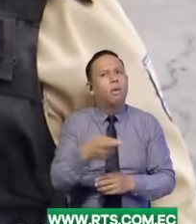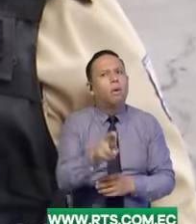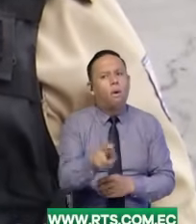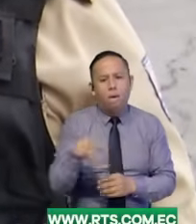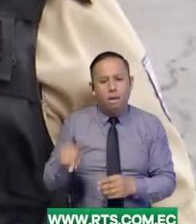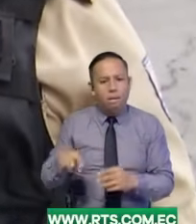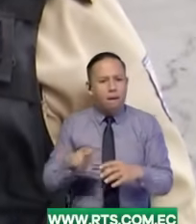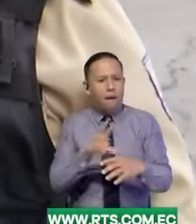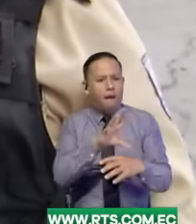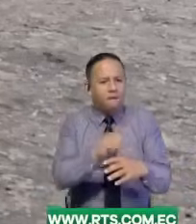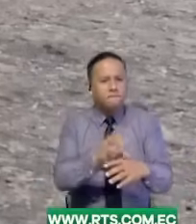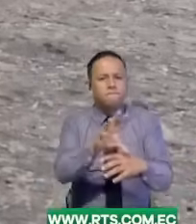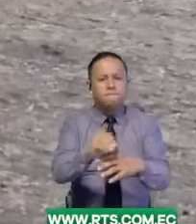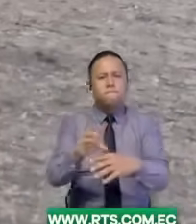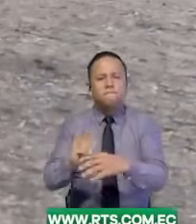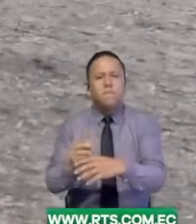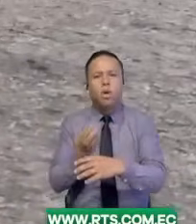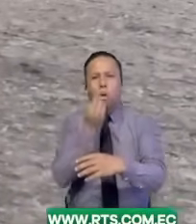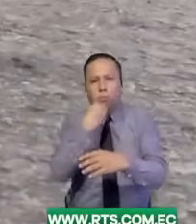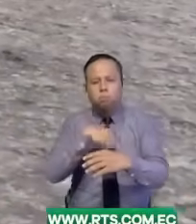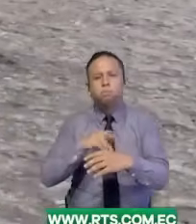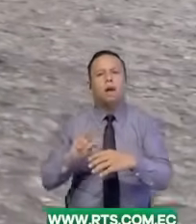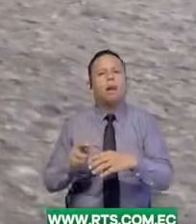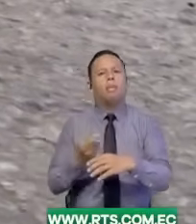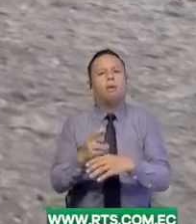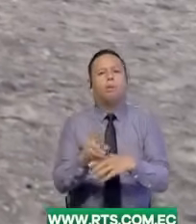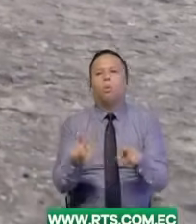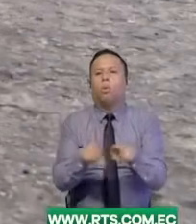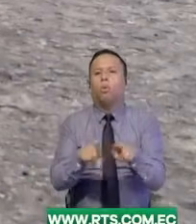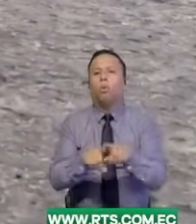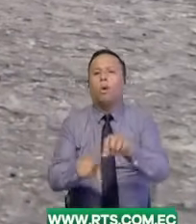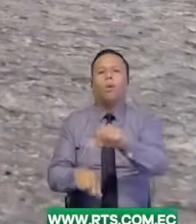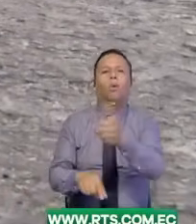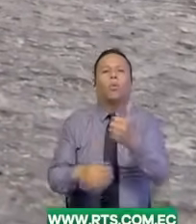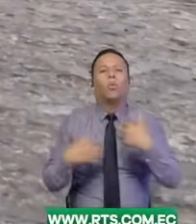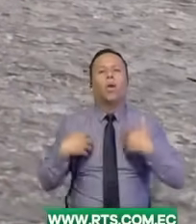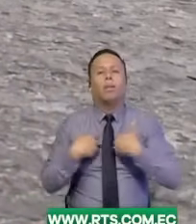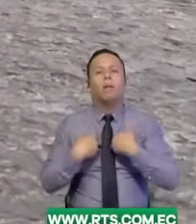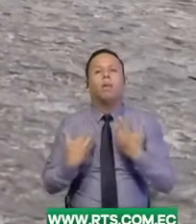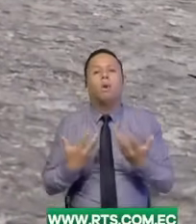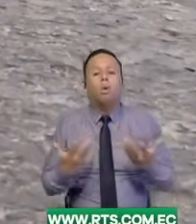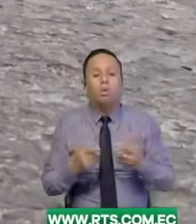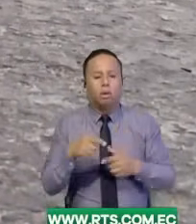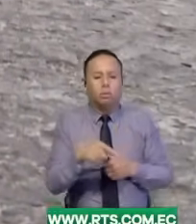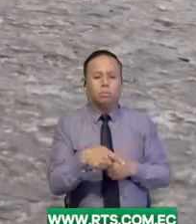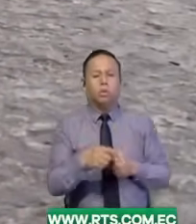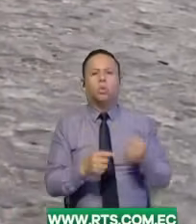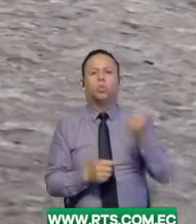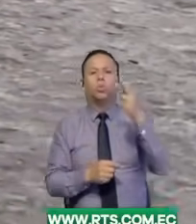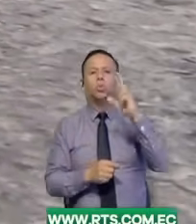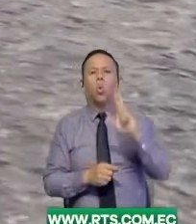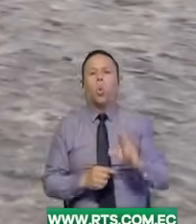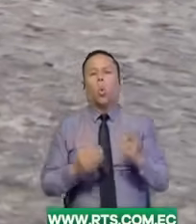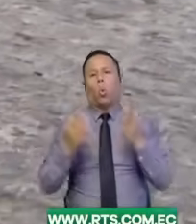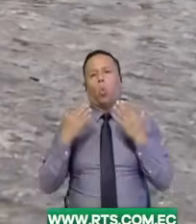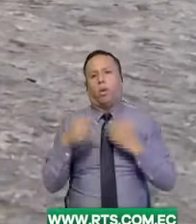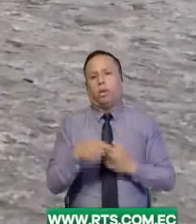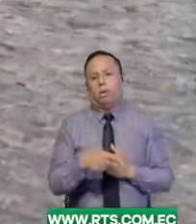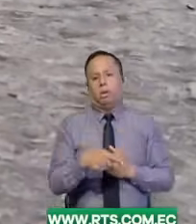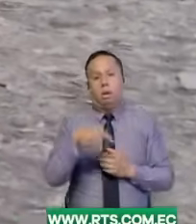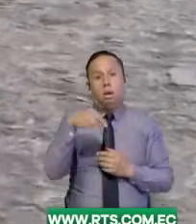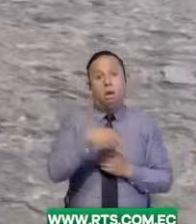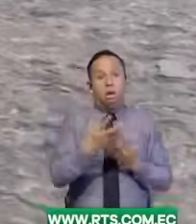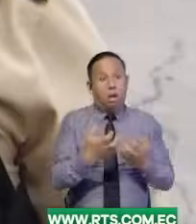están alimentando de esta. Otro animal similar fue encontrado hoy, pero esta vez al sur de la ciudad. Quiso meterse a